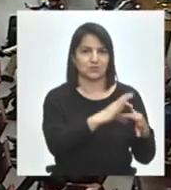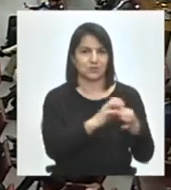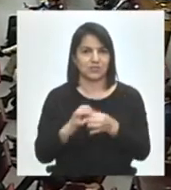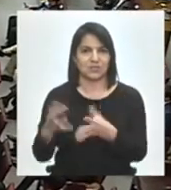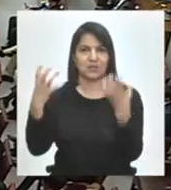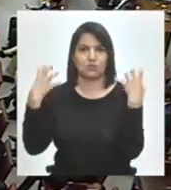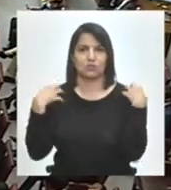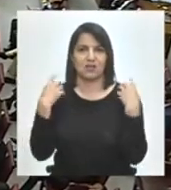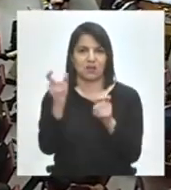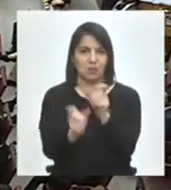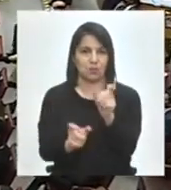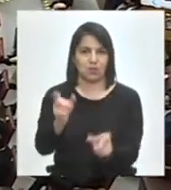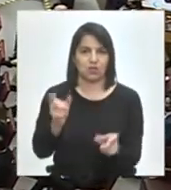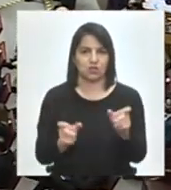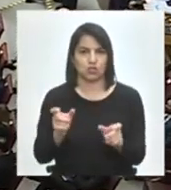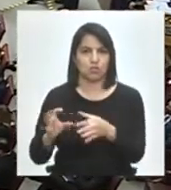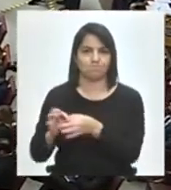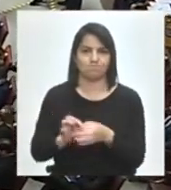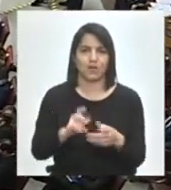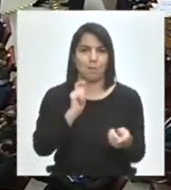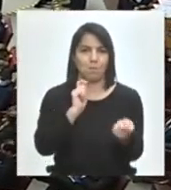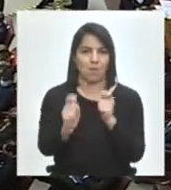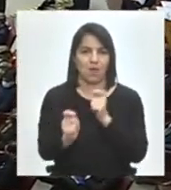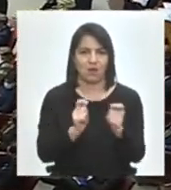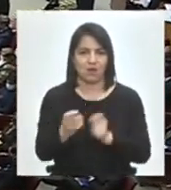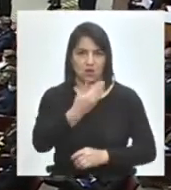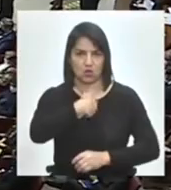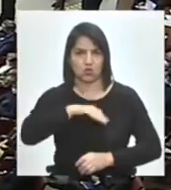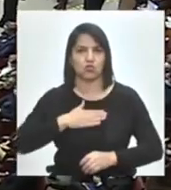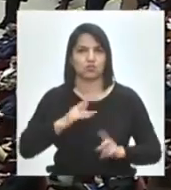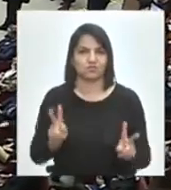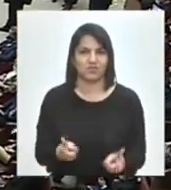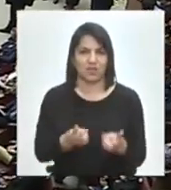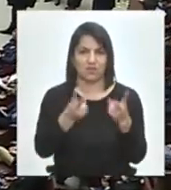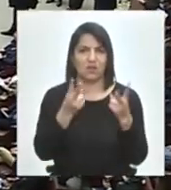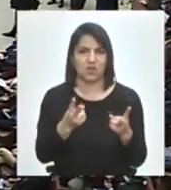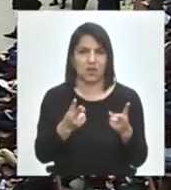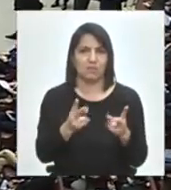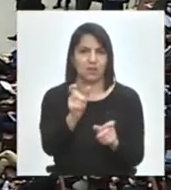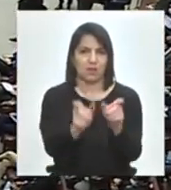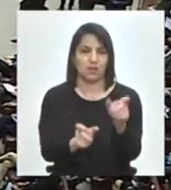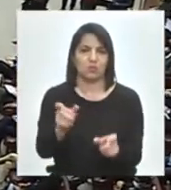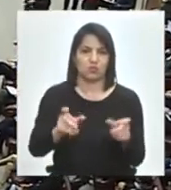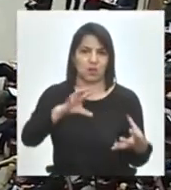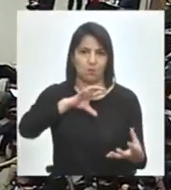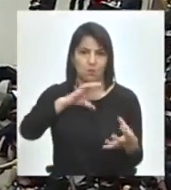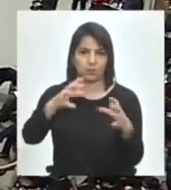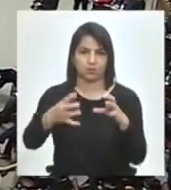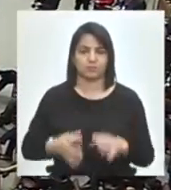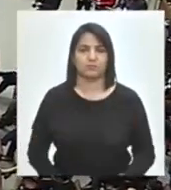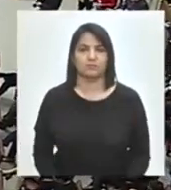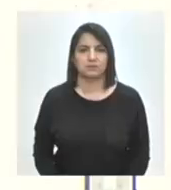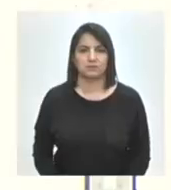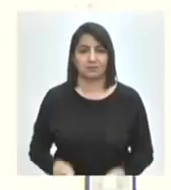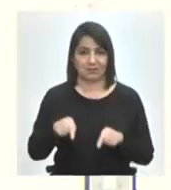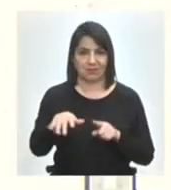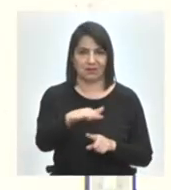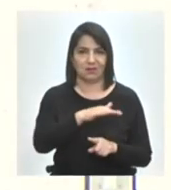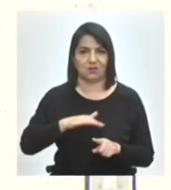y que pone en riesgo nuestra propia existencia como especie en el planeta. En ese